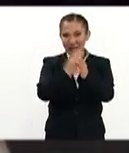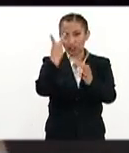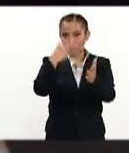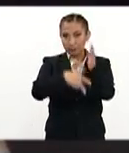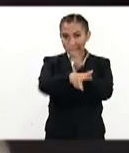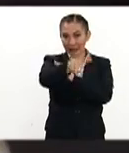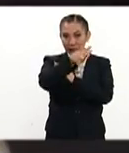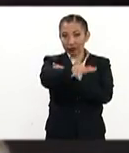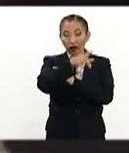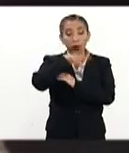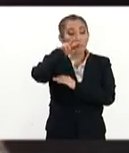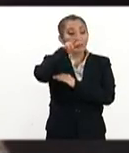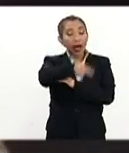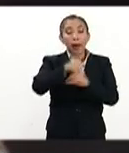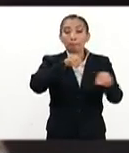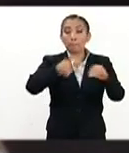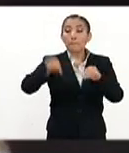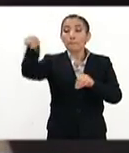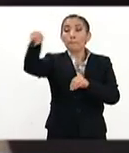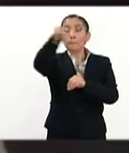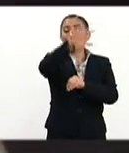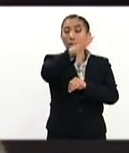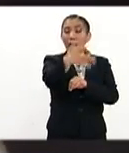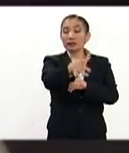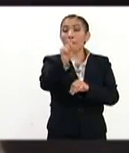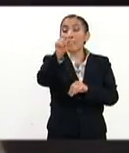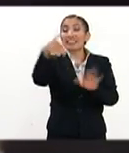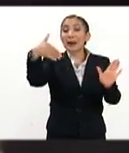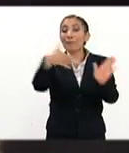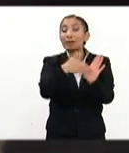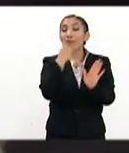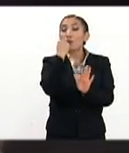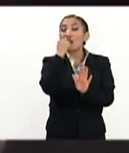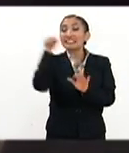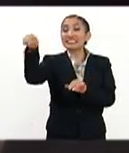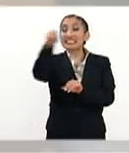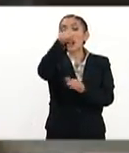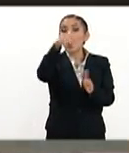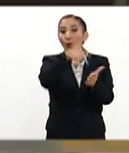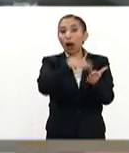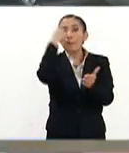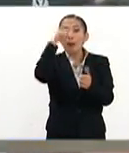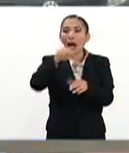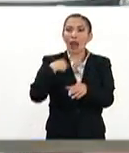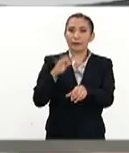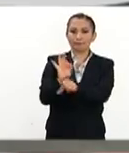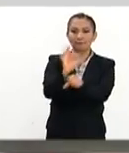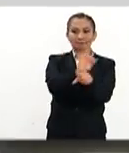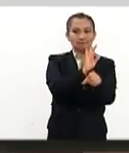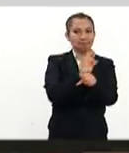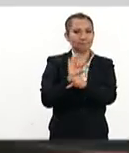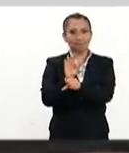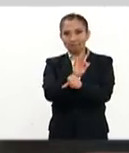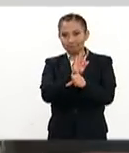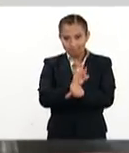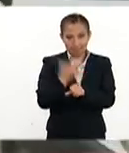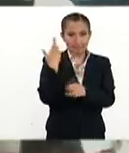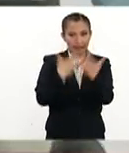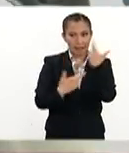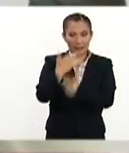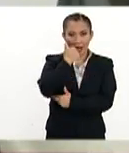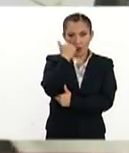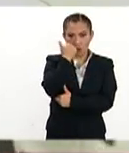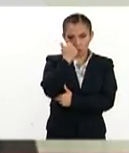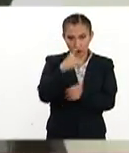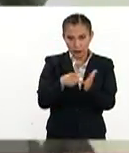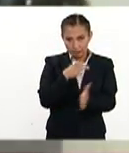2018, que contempla la movilización de al menos 20.000 policías para pues proteger este regreso a